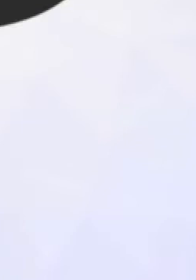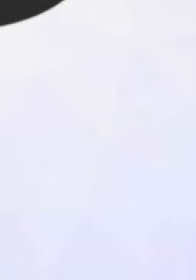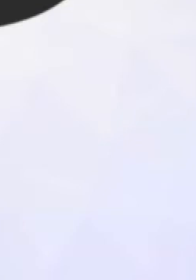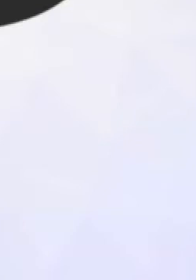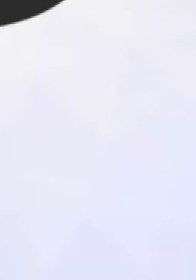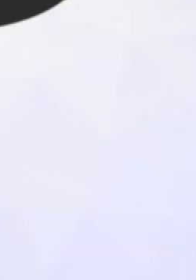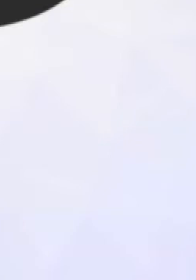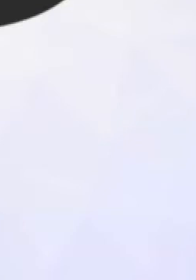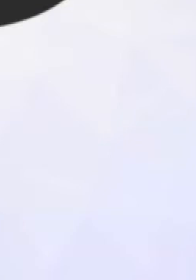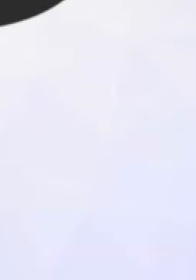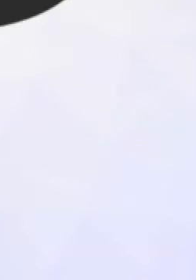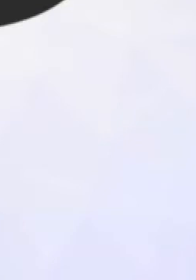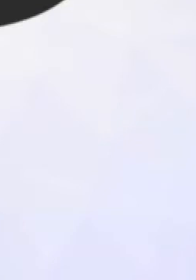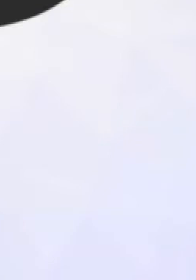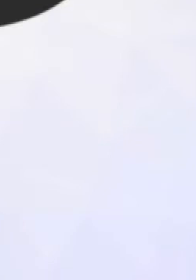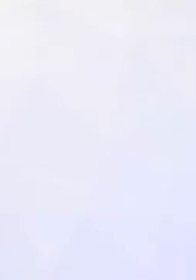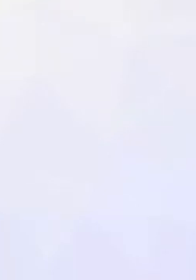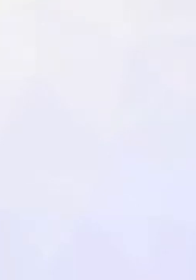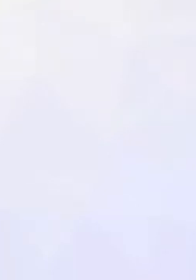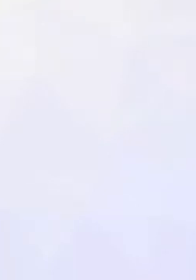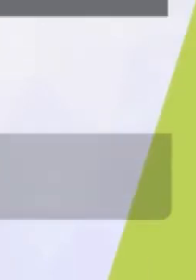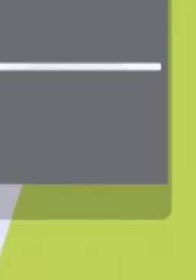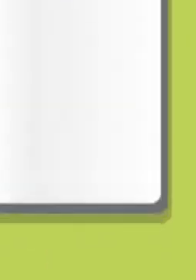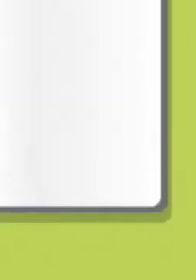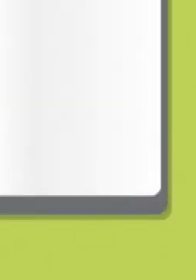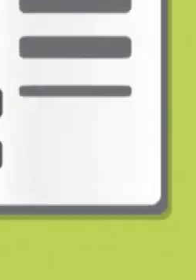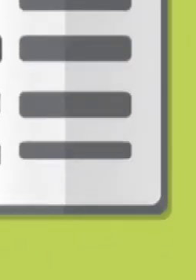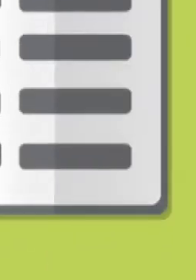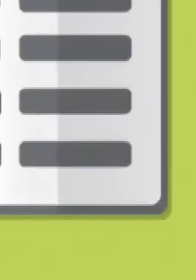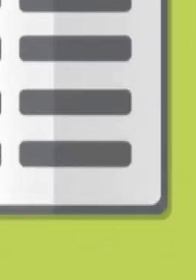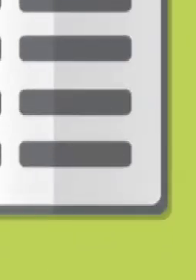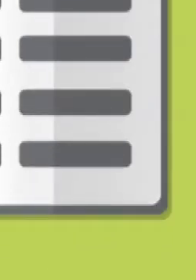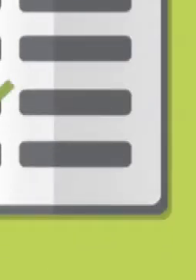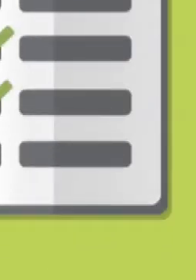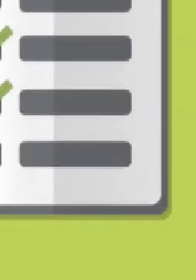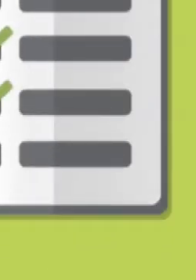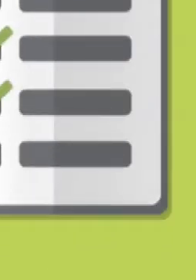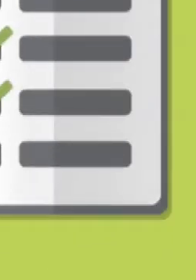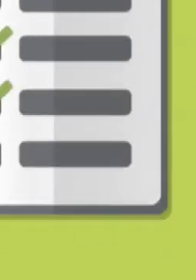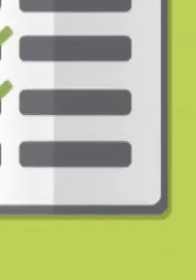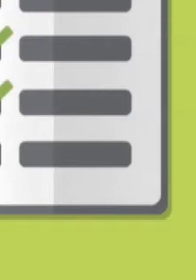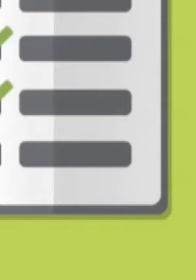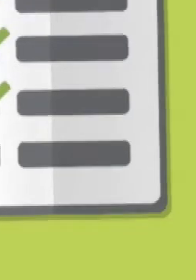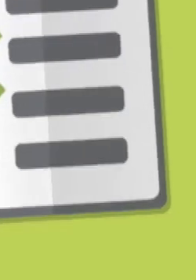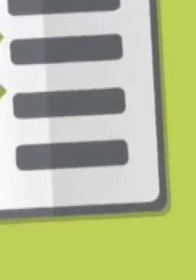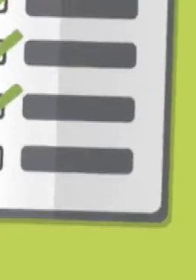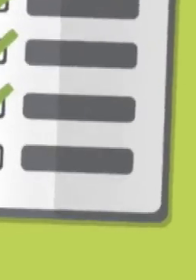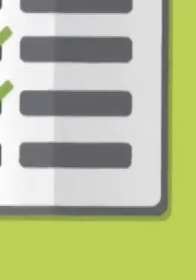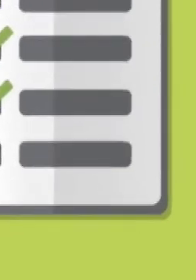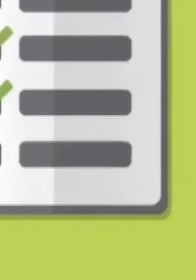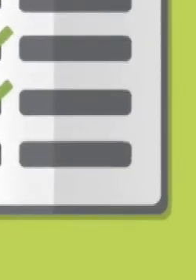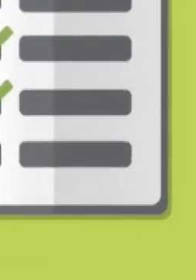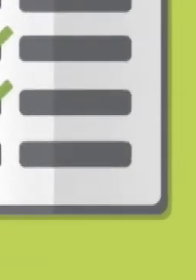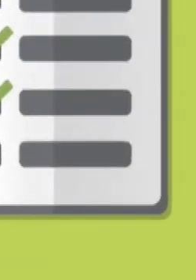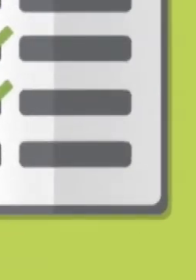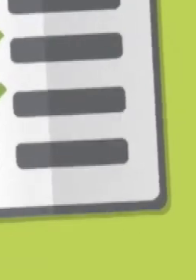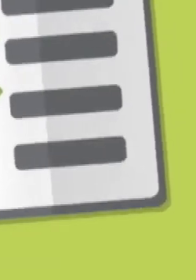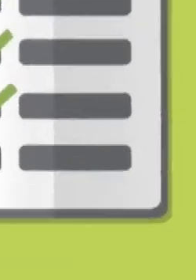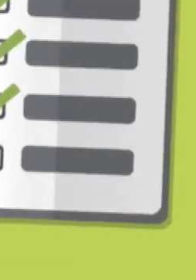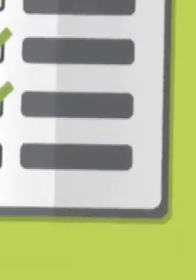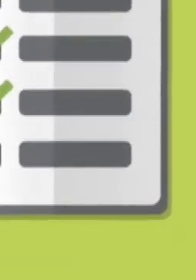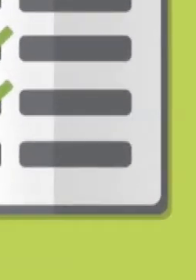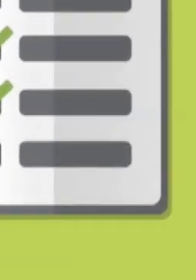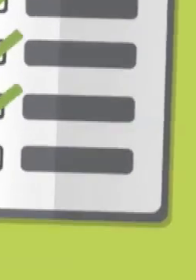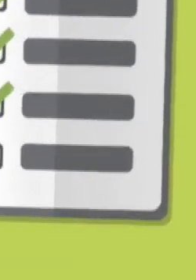tenga en cuenta las siguientes recomendaciones. Atender las disposiciones del nuevo Código de Policía en su capítulo cuarto, que habla sobre